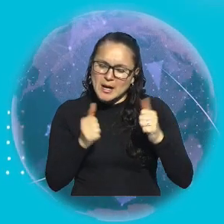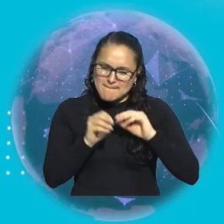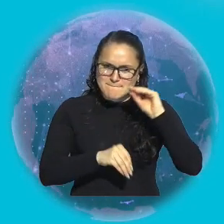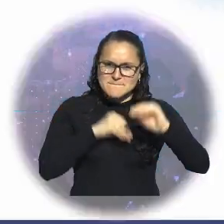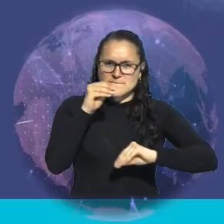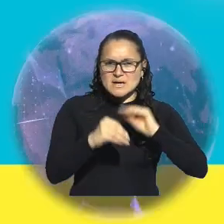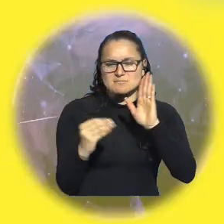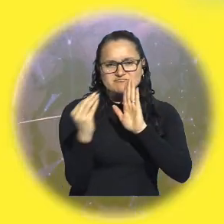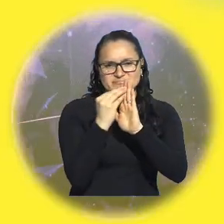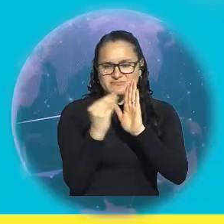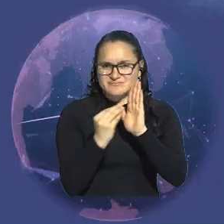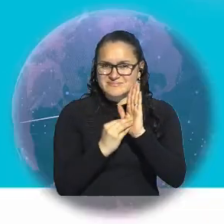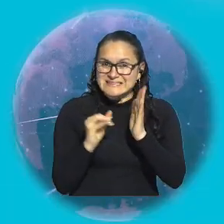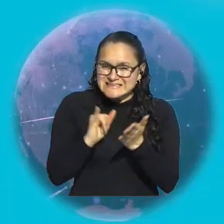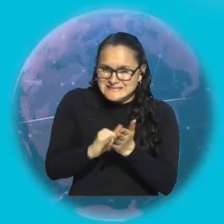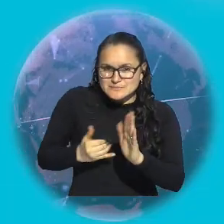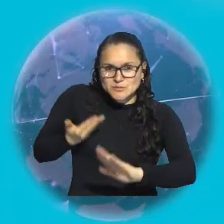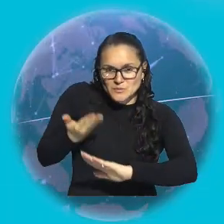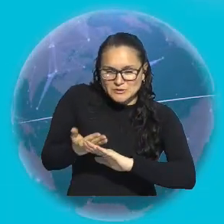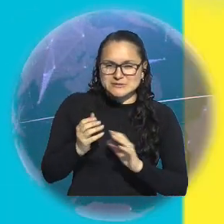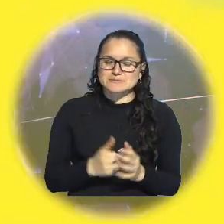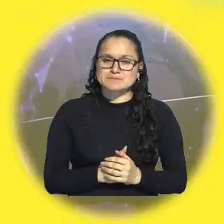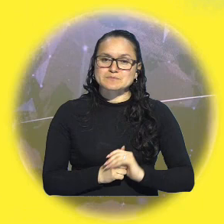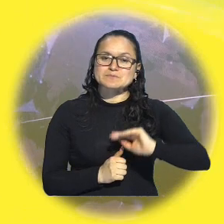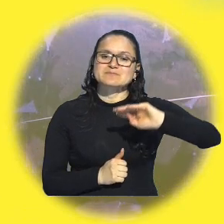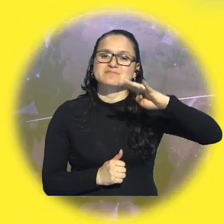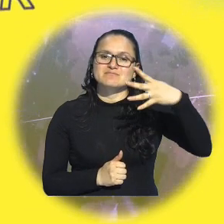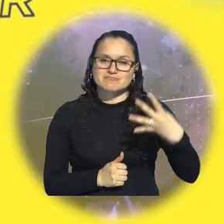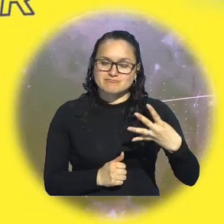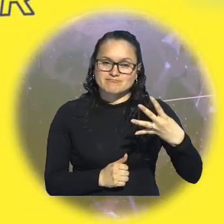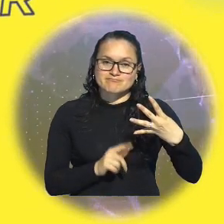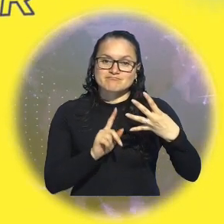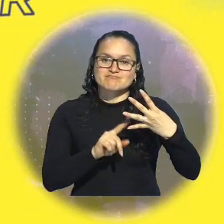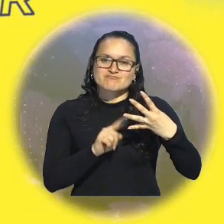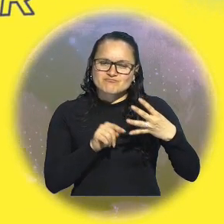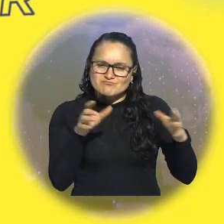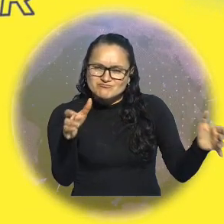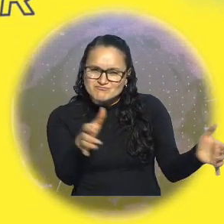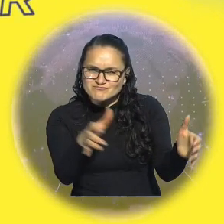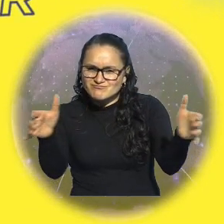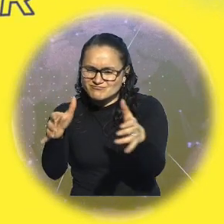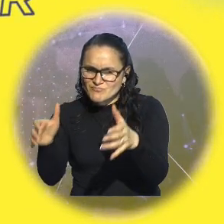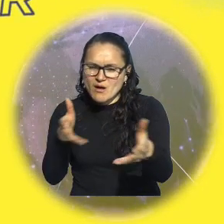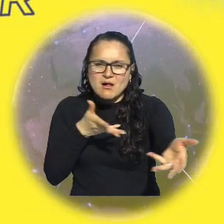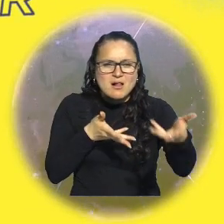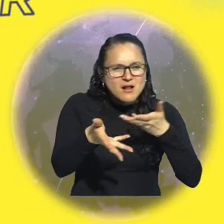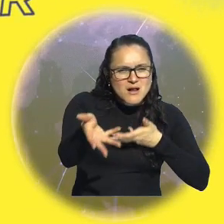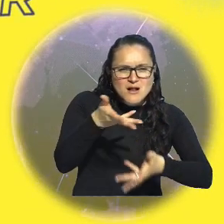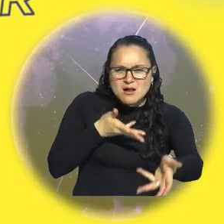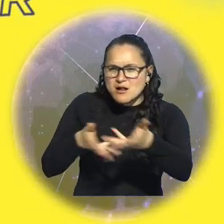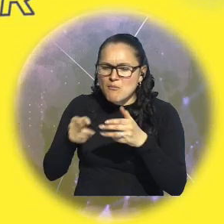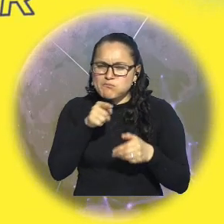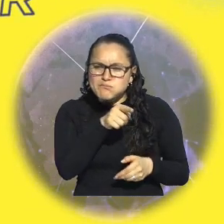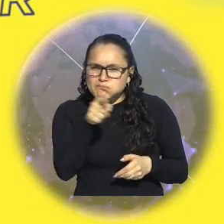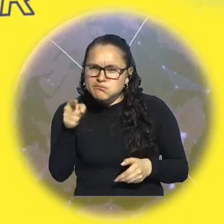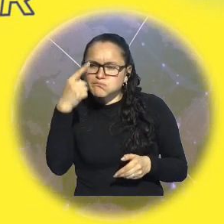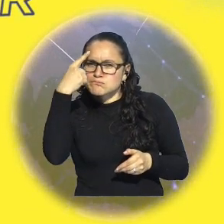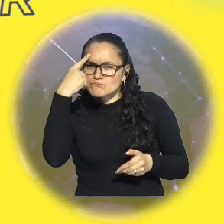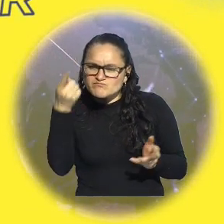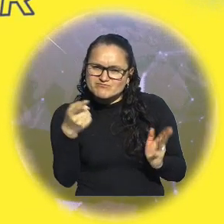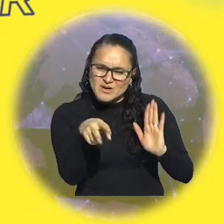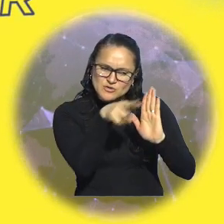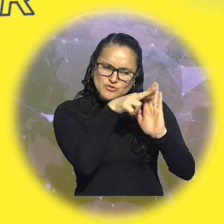propuesta presentada cuarto socializar con los agentes del sector y todos los grupos de valor de la entidad la